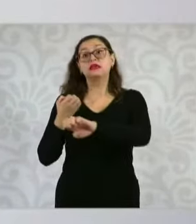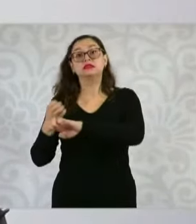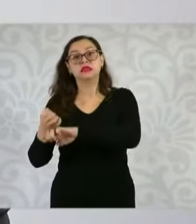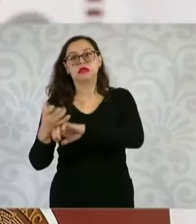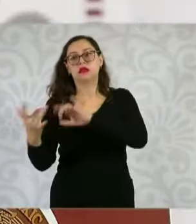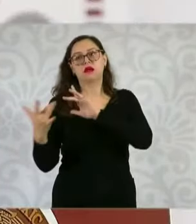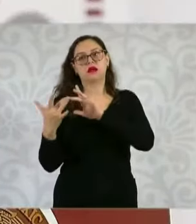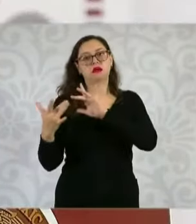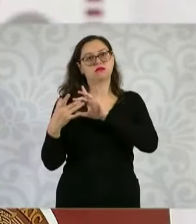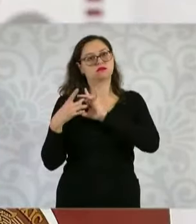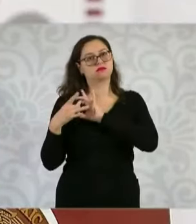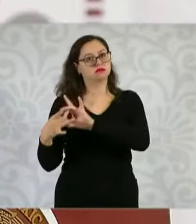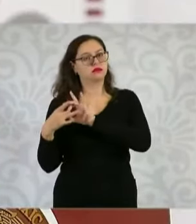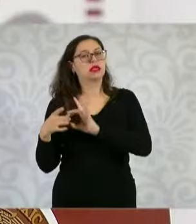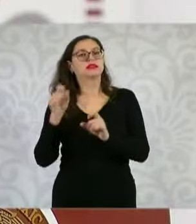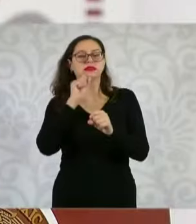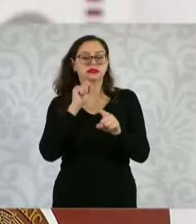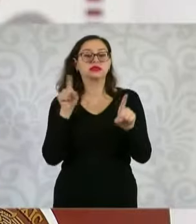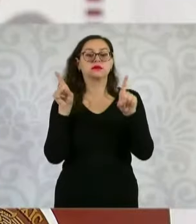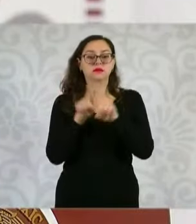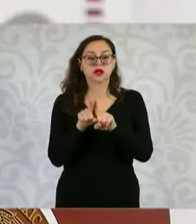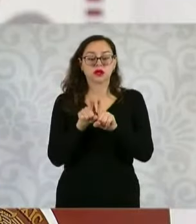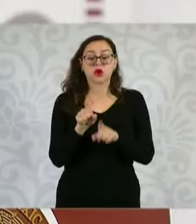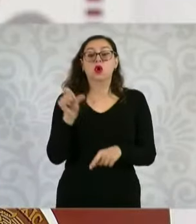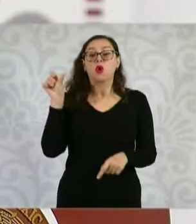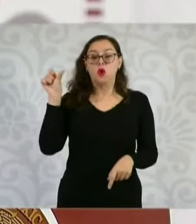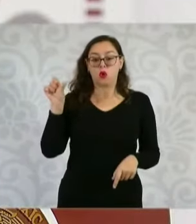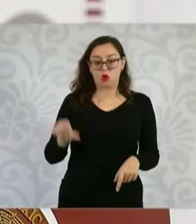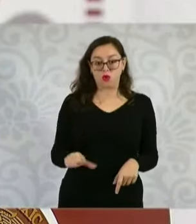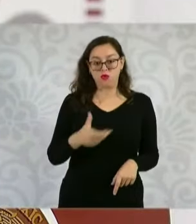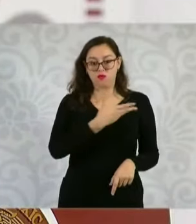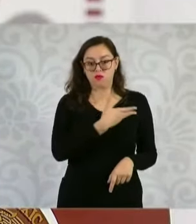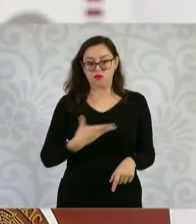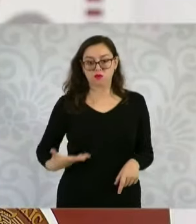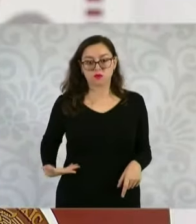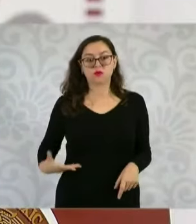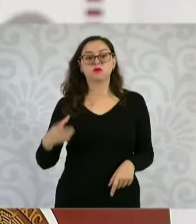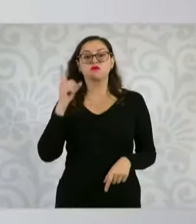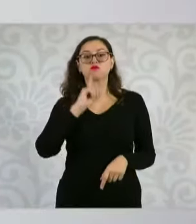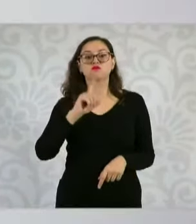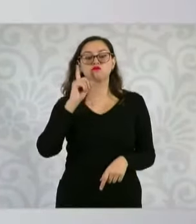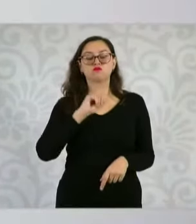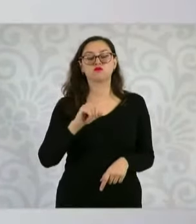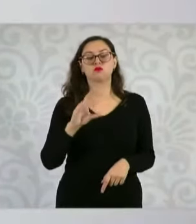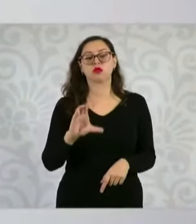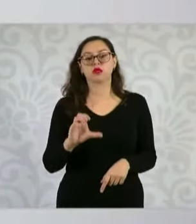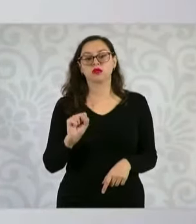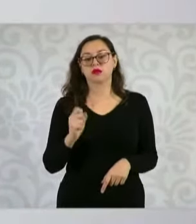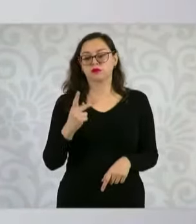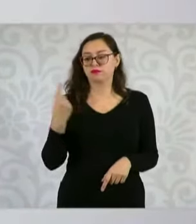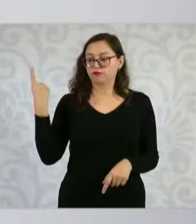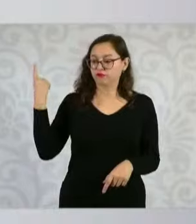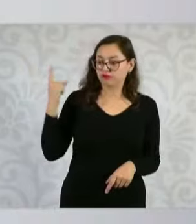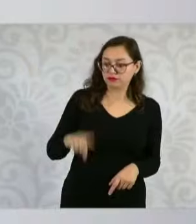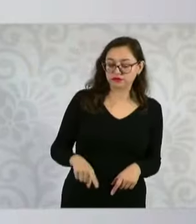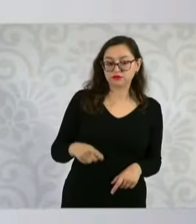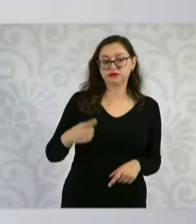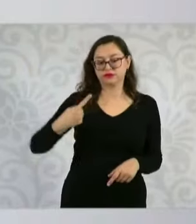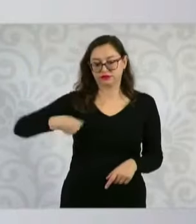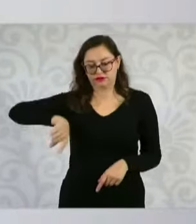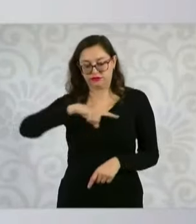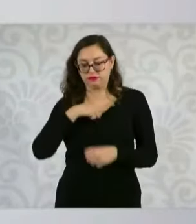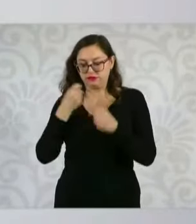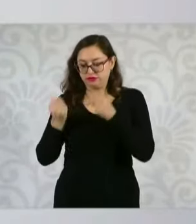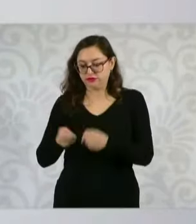porque buscan generar miedo a la sociedad la pregunta sucena es por qué el gobierno morenista se